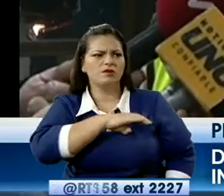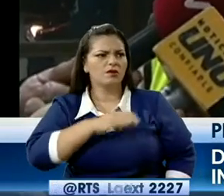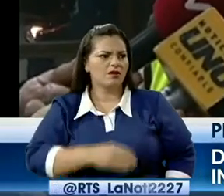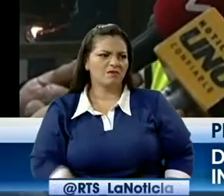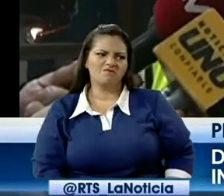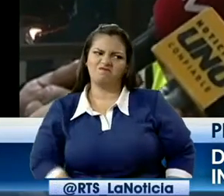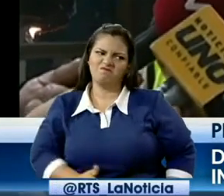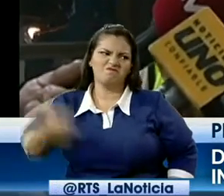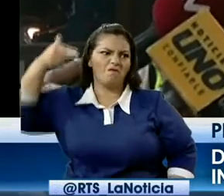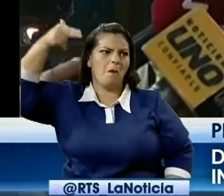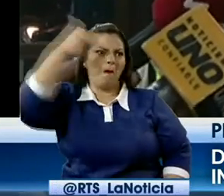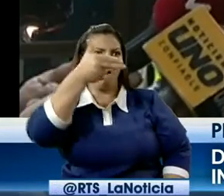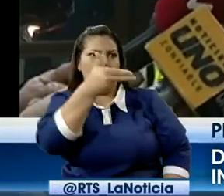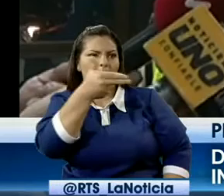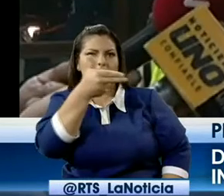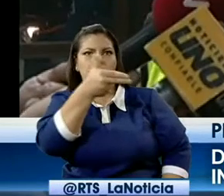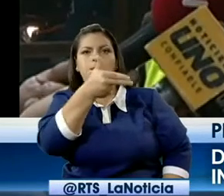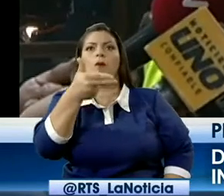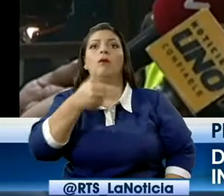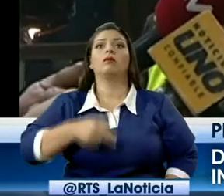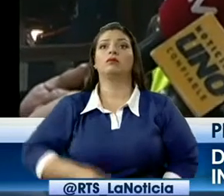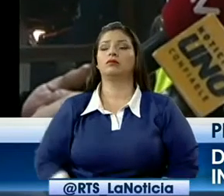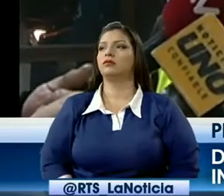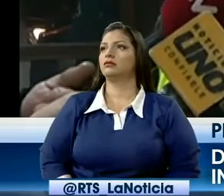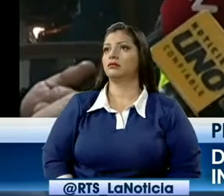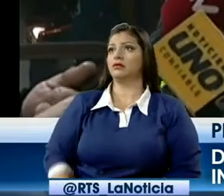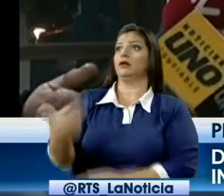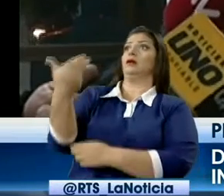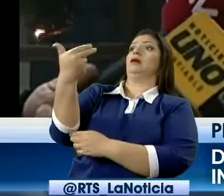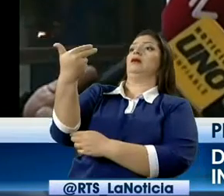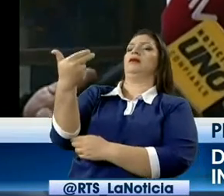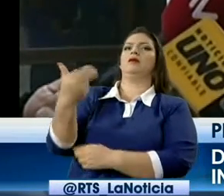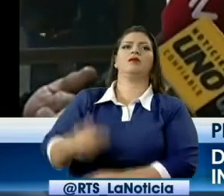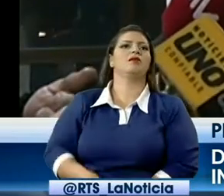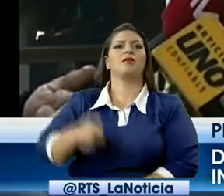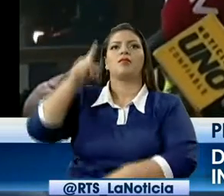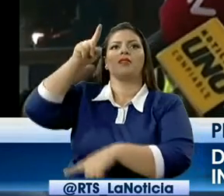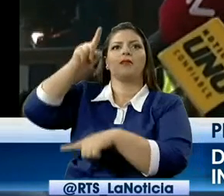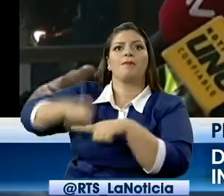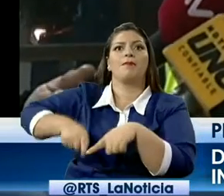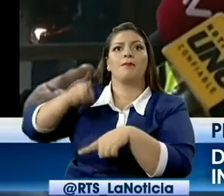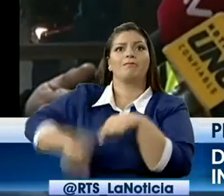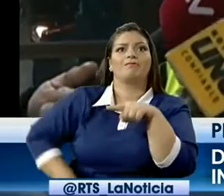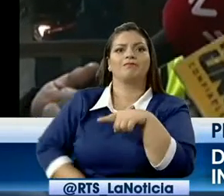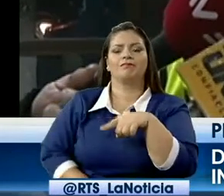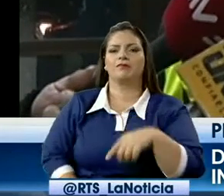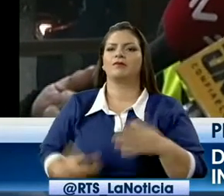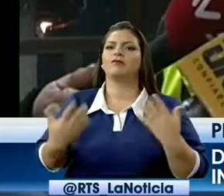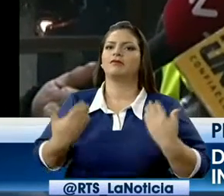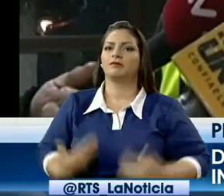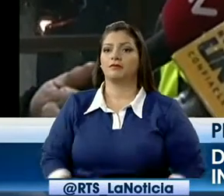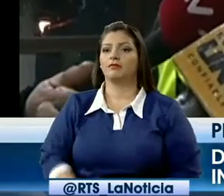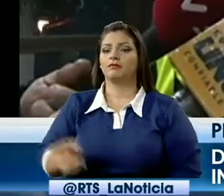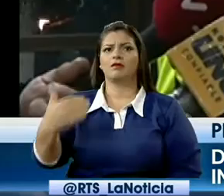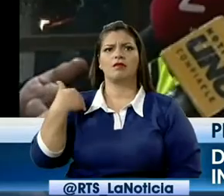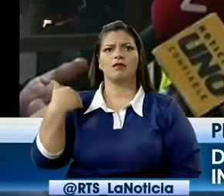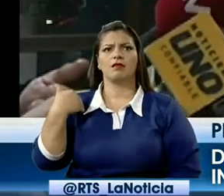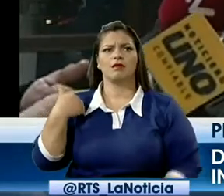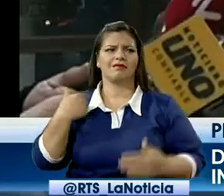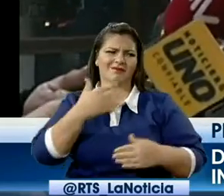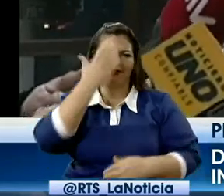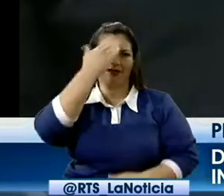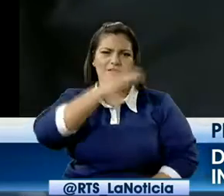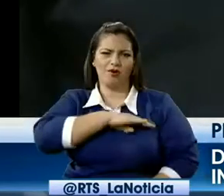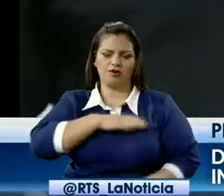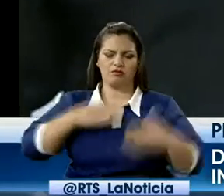0 y pico con los compañeros de criminalística a sí mismas no pudo efectuarse el disparo pero sí mismo todos los servidores con iniciales se encontraron con chaleco balístico siempre en la parte